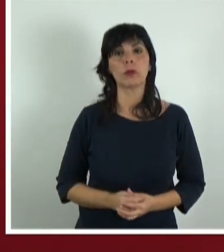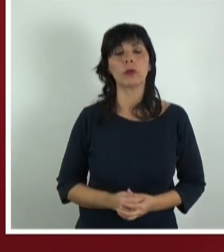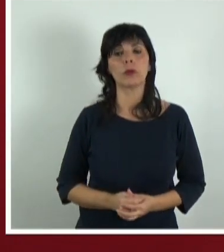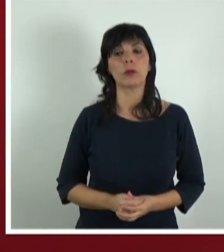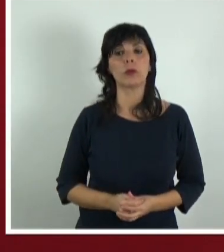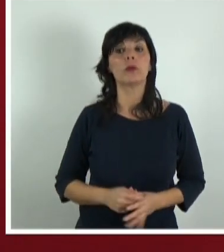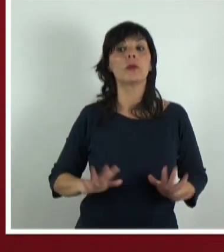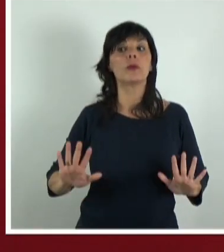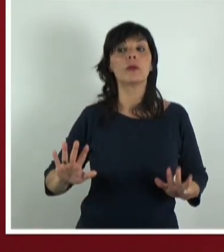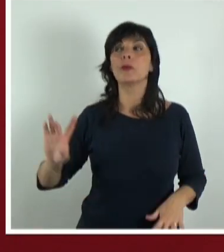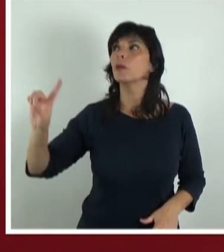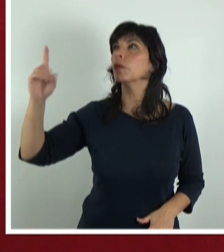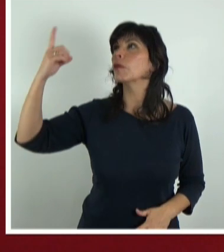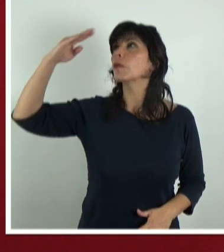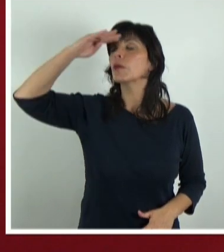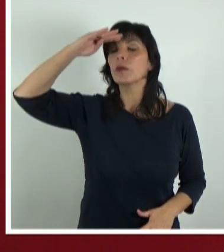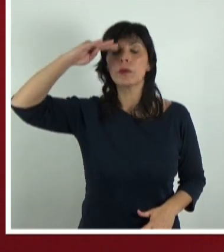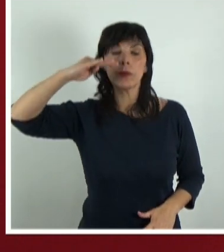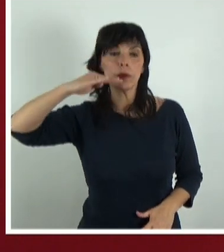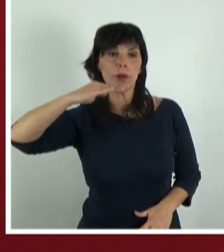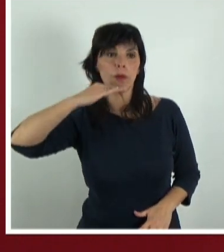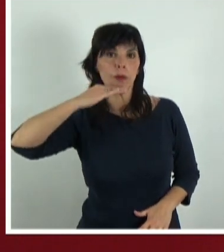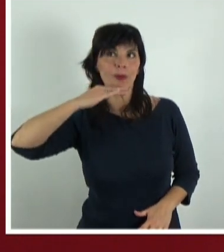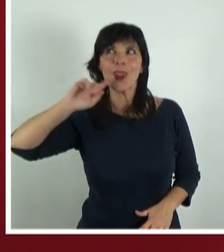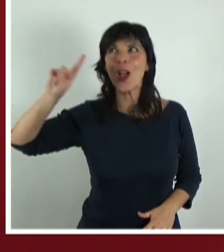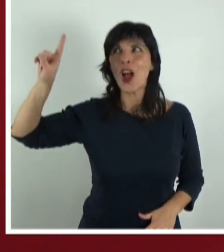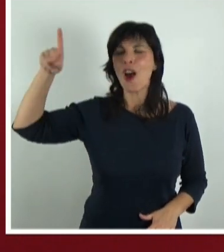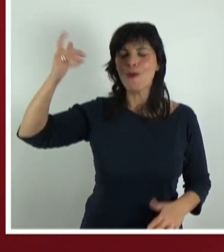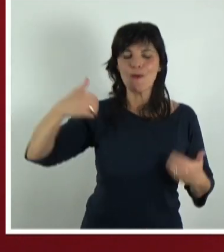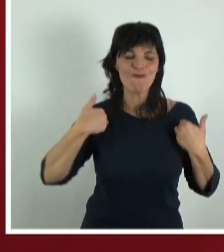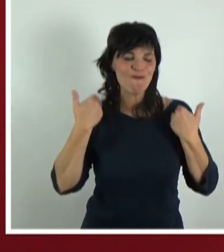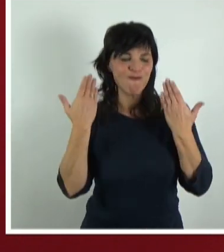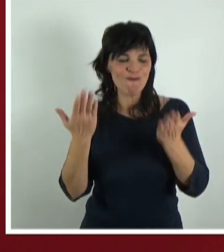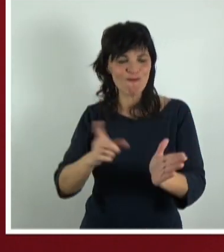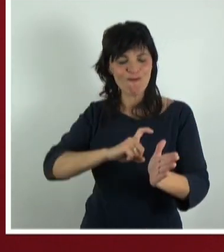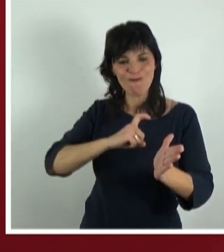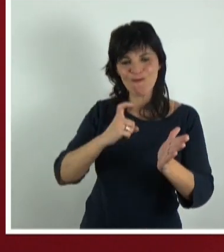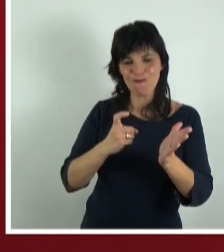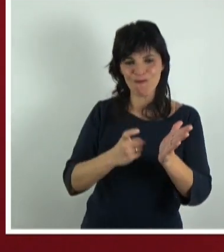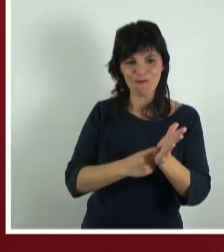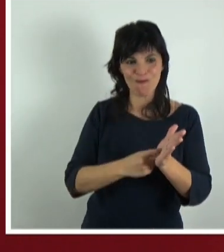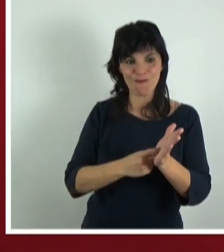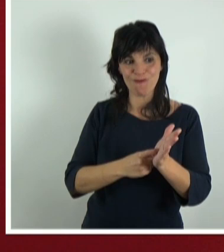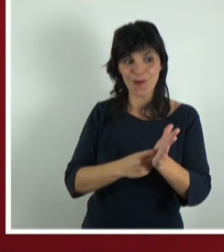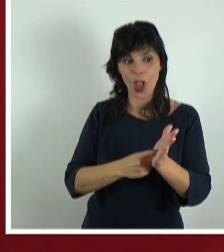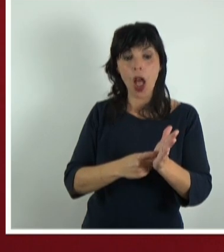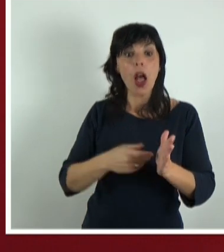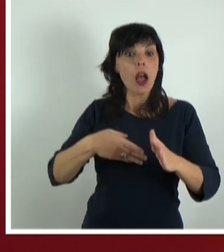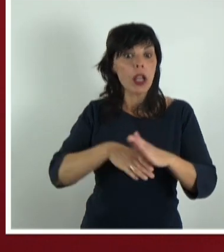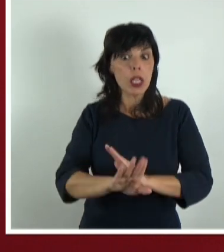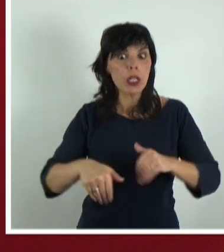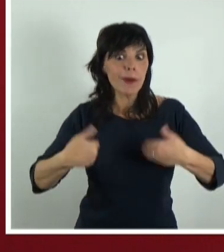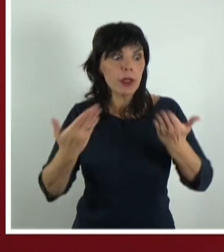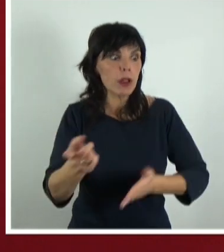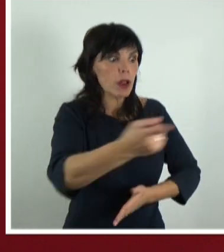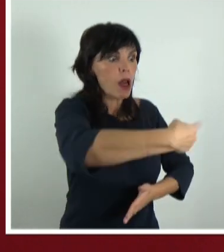Pero Dios el Padre, el Dios de toda gracia, que por su gracia nos llamó, como dice